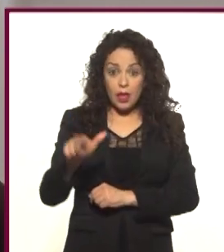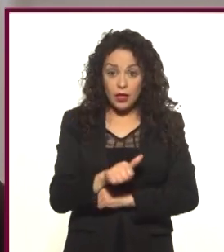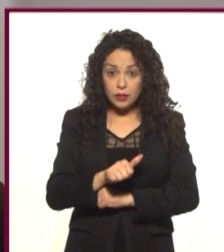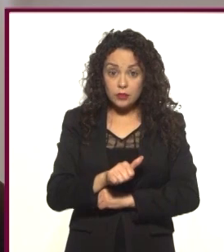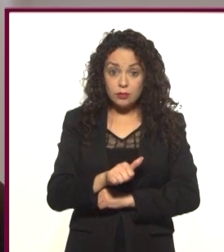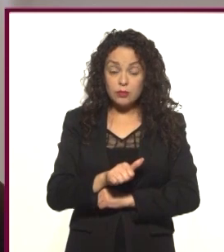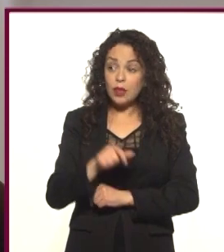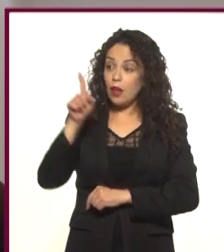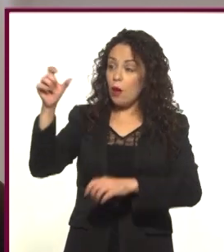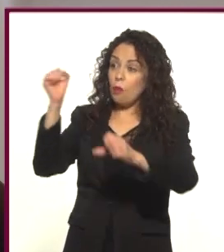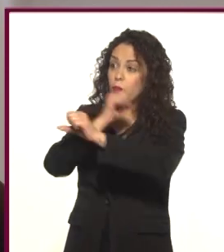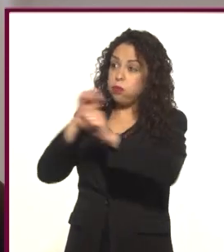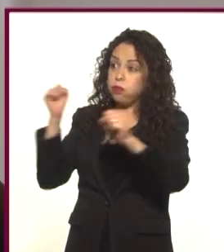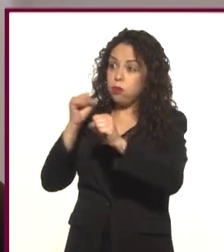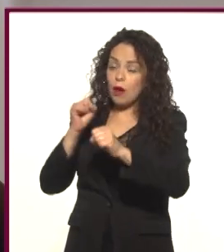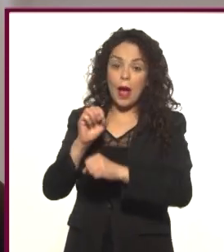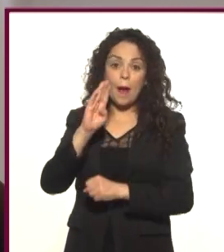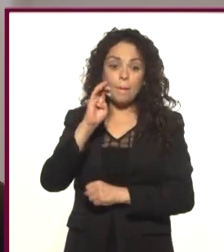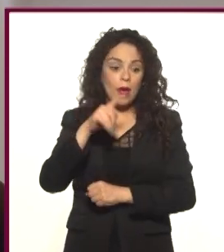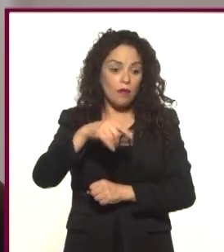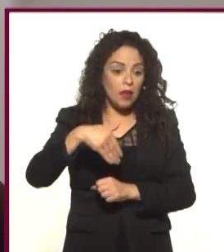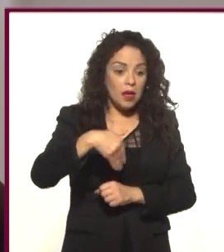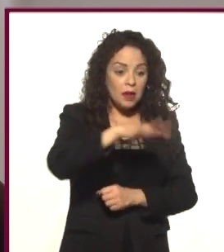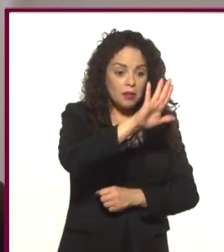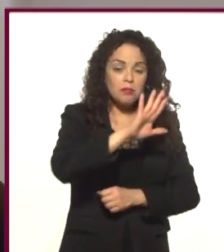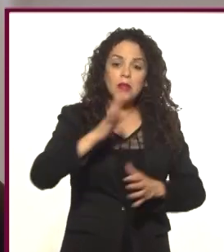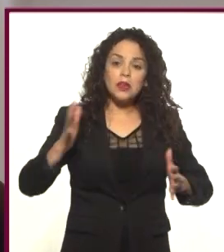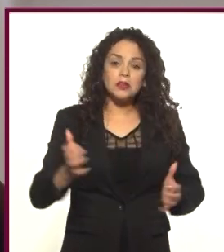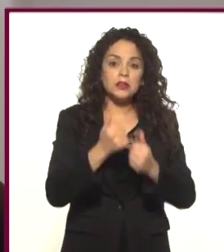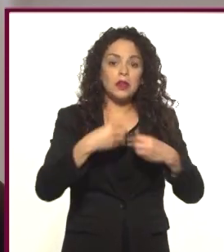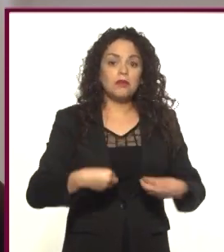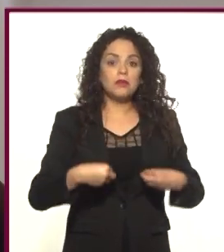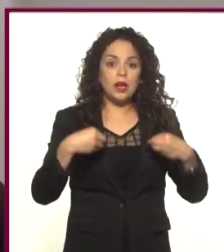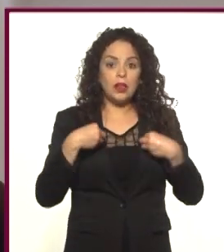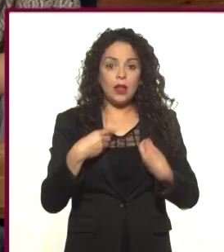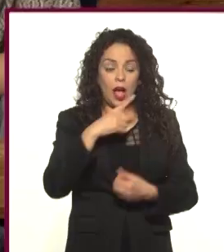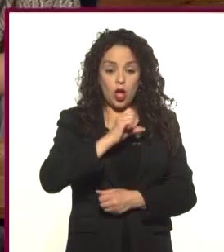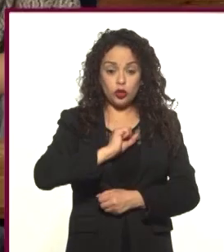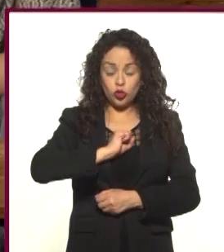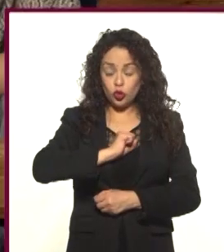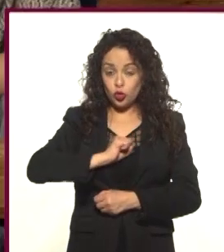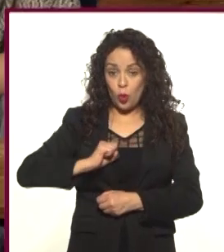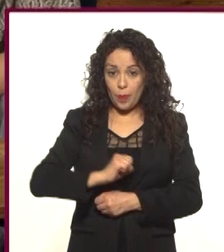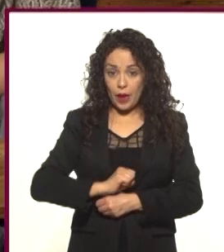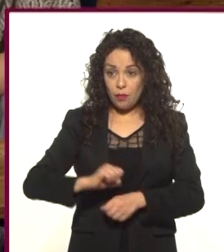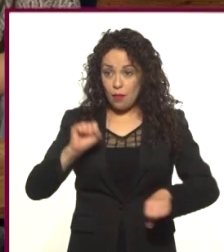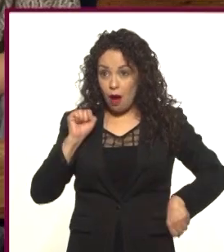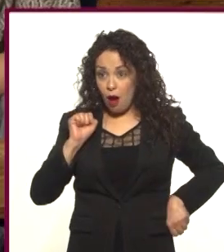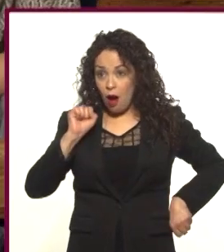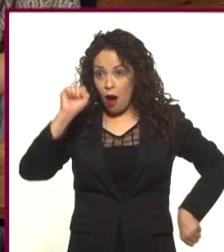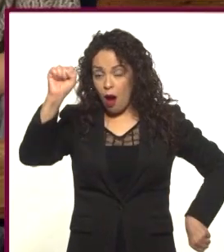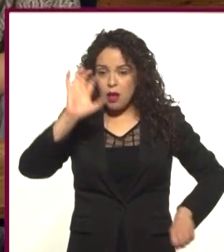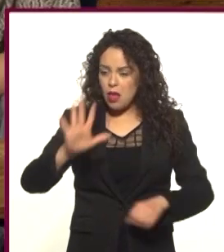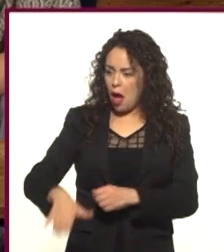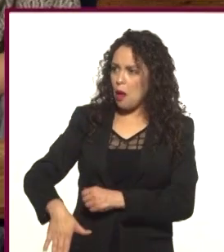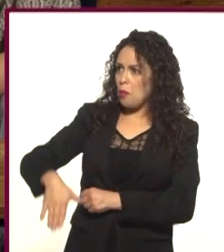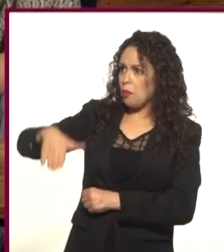de que la nave salió con el bebé. Y así salvaron su vida. Y Superman creció y se volvió el héroe de la Tierra.